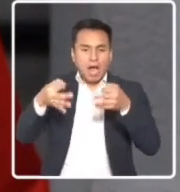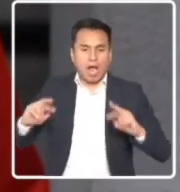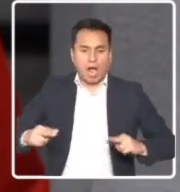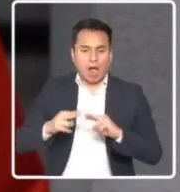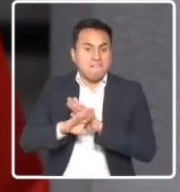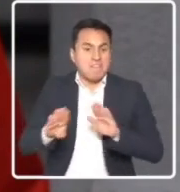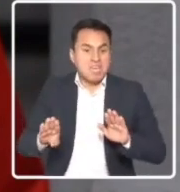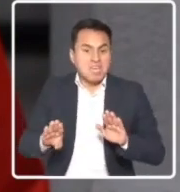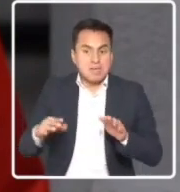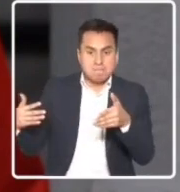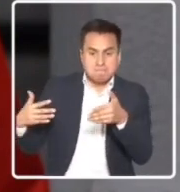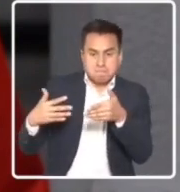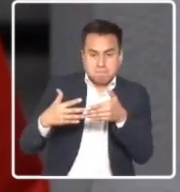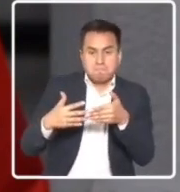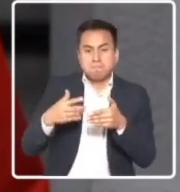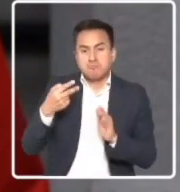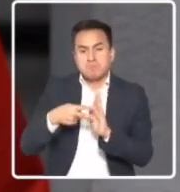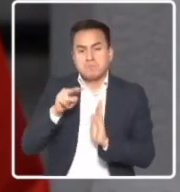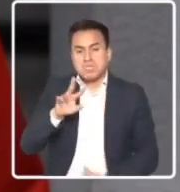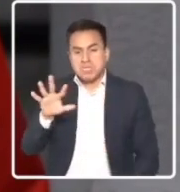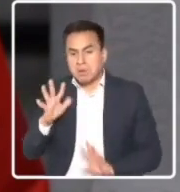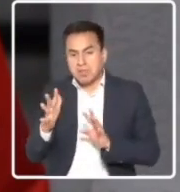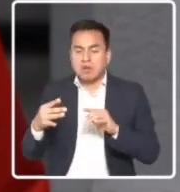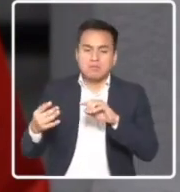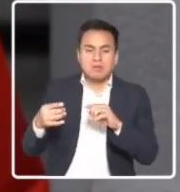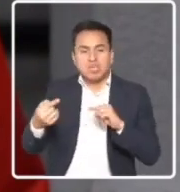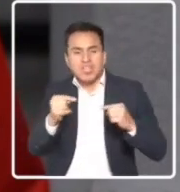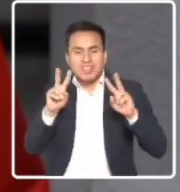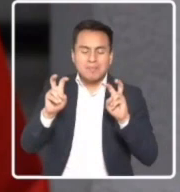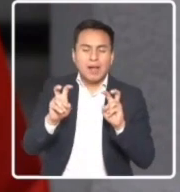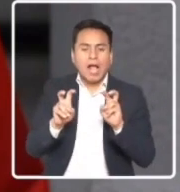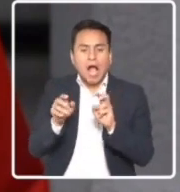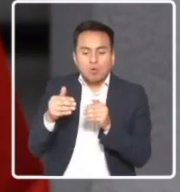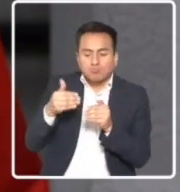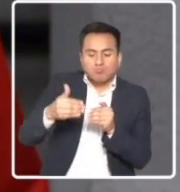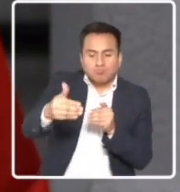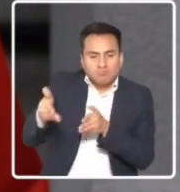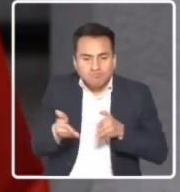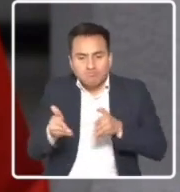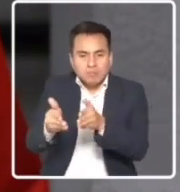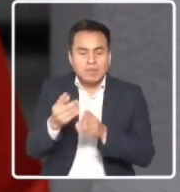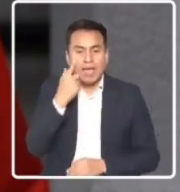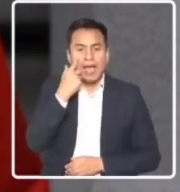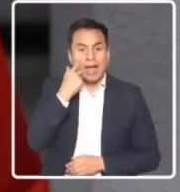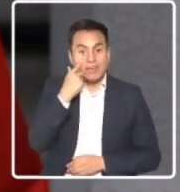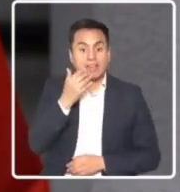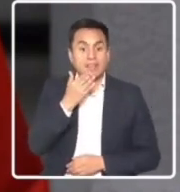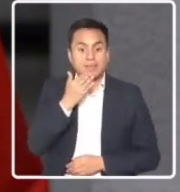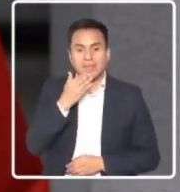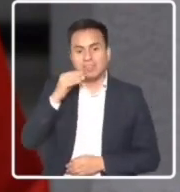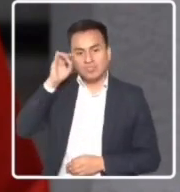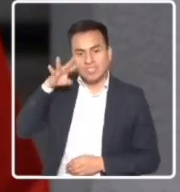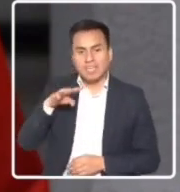concluido parte importante de esto el 2025. Estuvimos discutiendo parte ahora de algunos tramos y queremos ver también, y sé